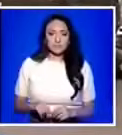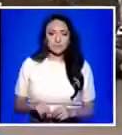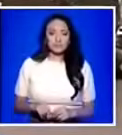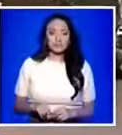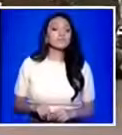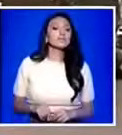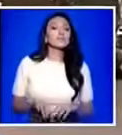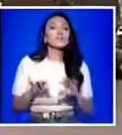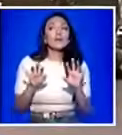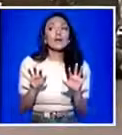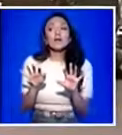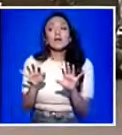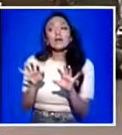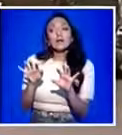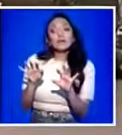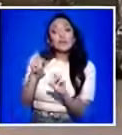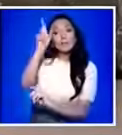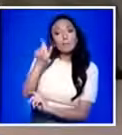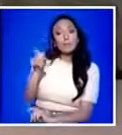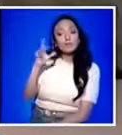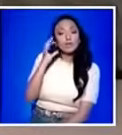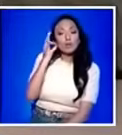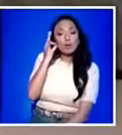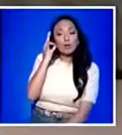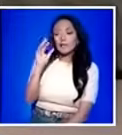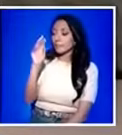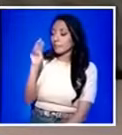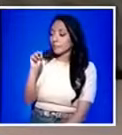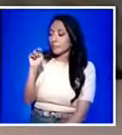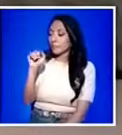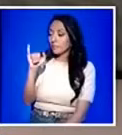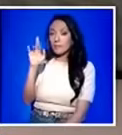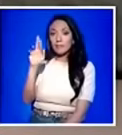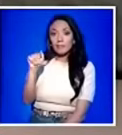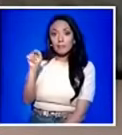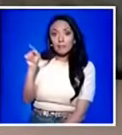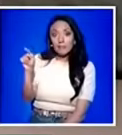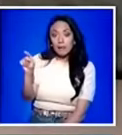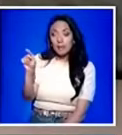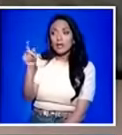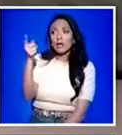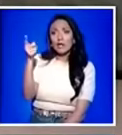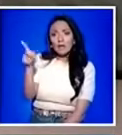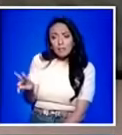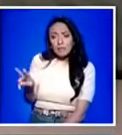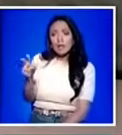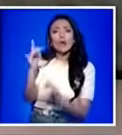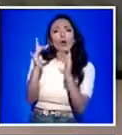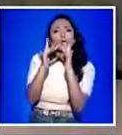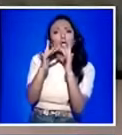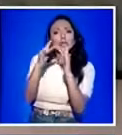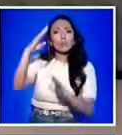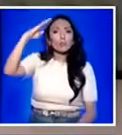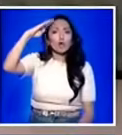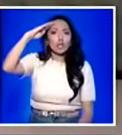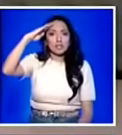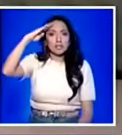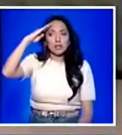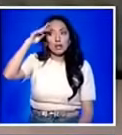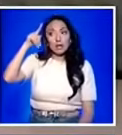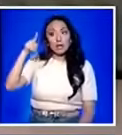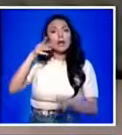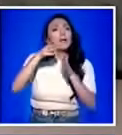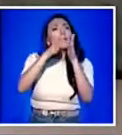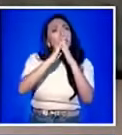Además de sus fuentes y operadores en el sistema judicial, Mayra Salazar también tenía contactos en la policía. Le solicitaba